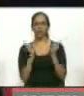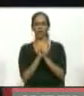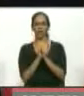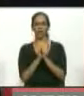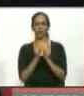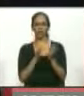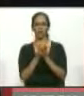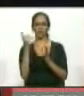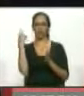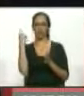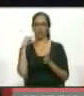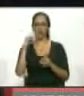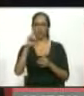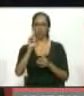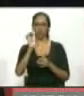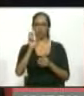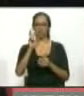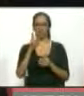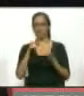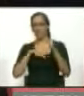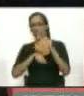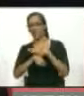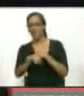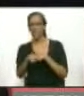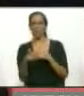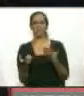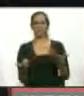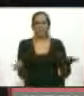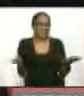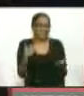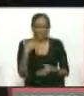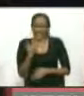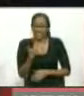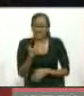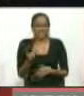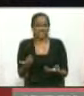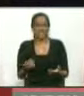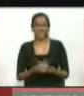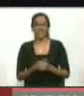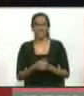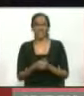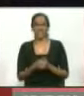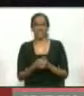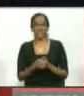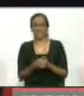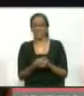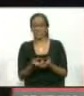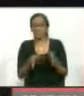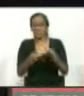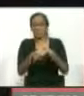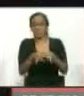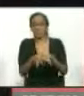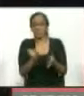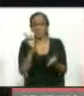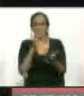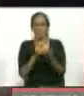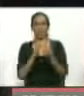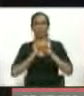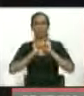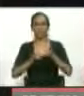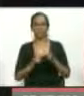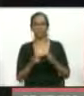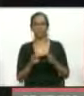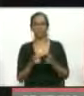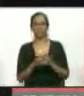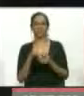fue hallar no de la usada iba a salir la multitudinaria llegue hasta la autopista y luego